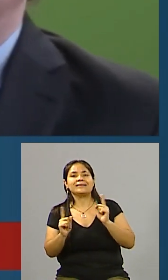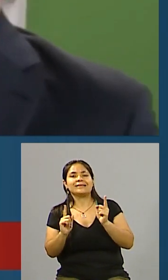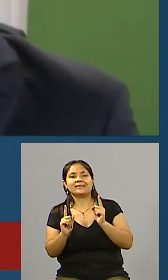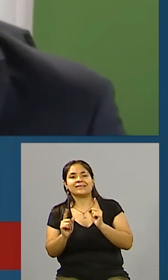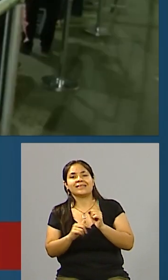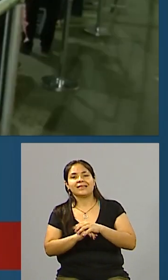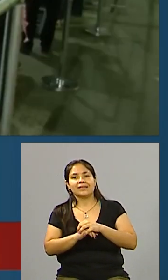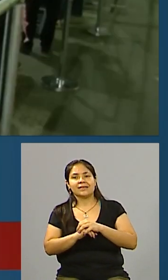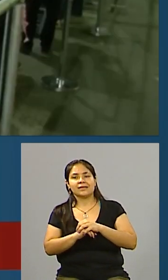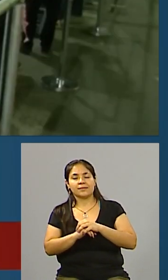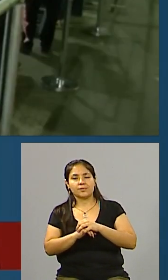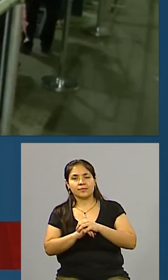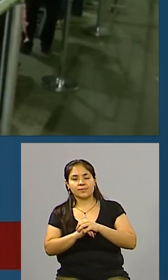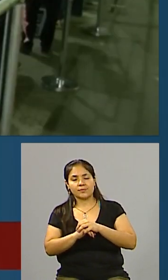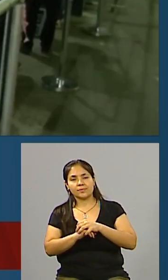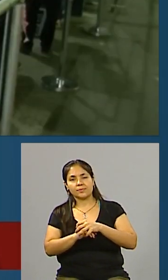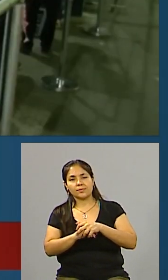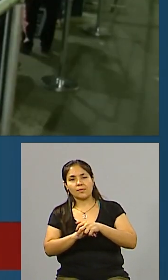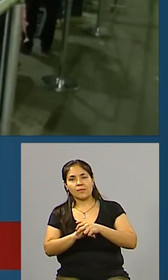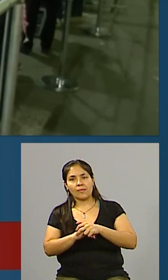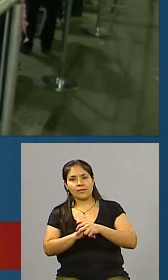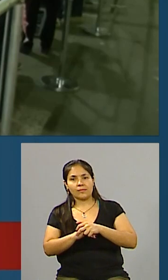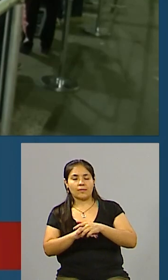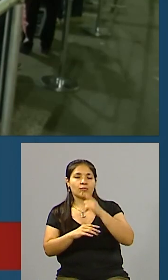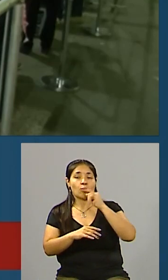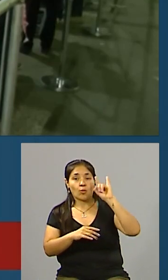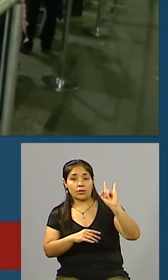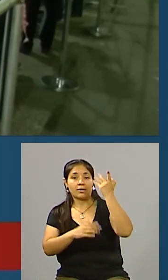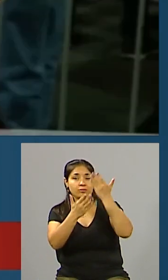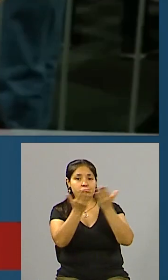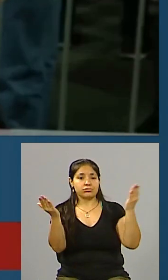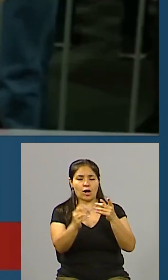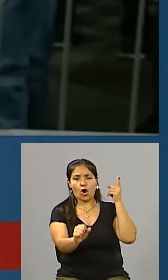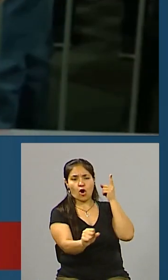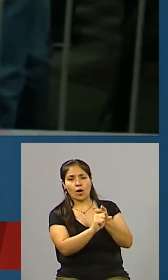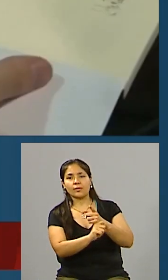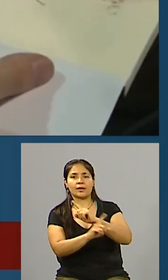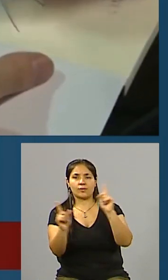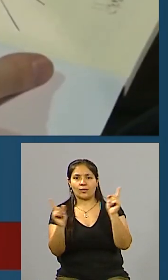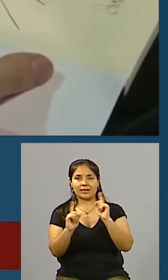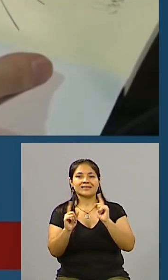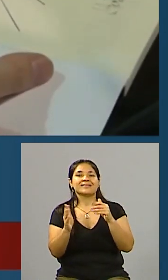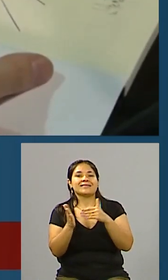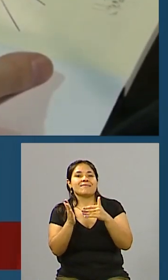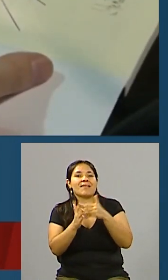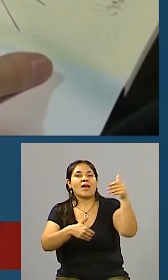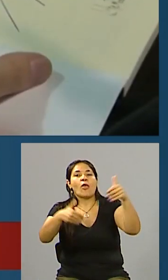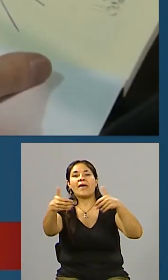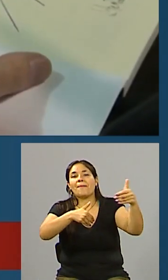la idea de la oferta universitaria a partir de la demanda, que es lo